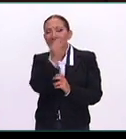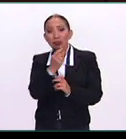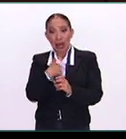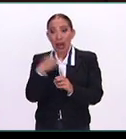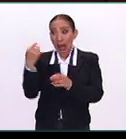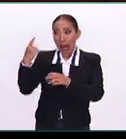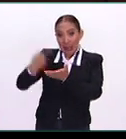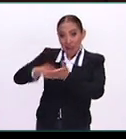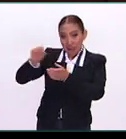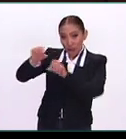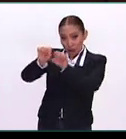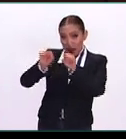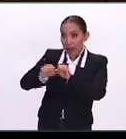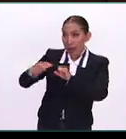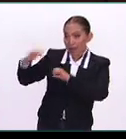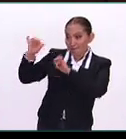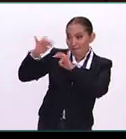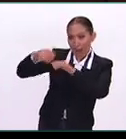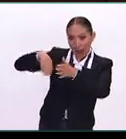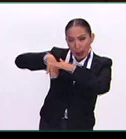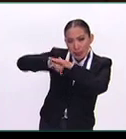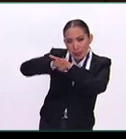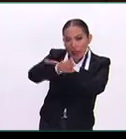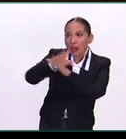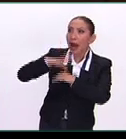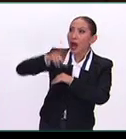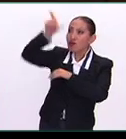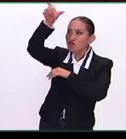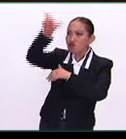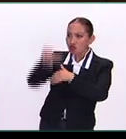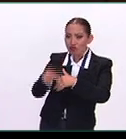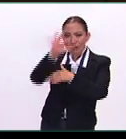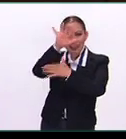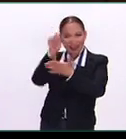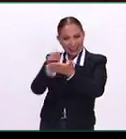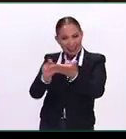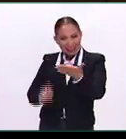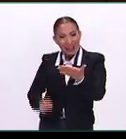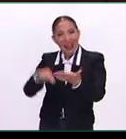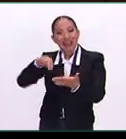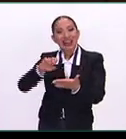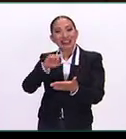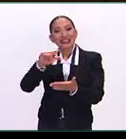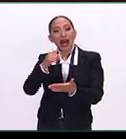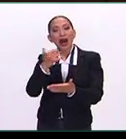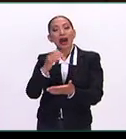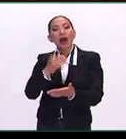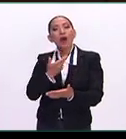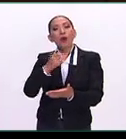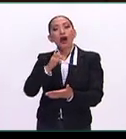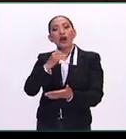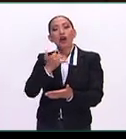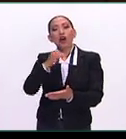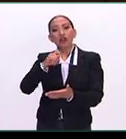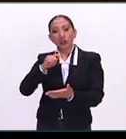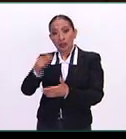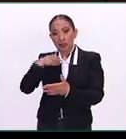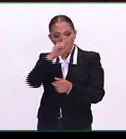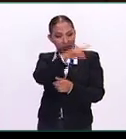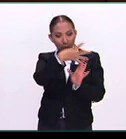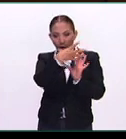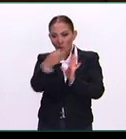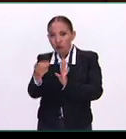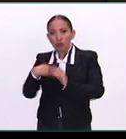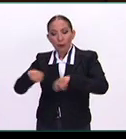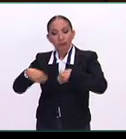sala de Zahualcóyotl, a la entrada, hay un texto de Nezahualcóyotl, de este manuscrito, que a mí me pidieron que